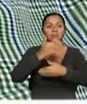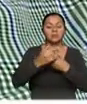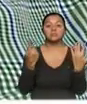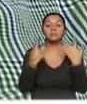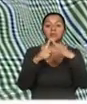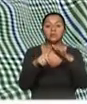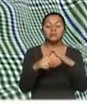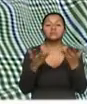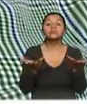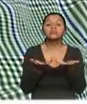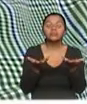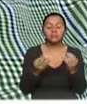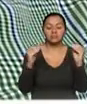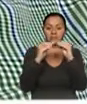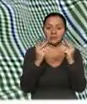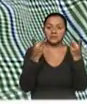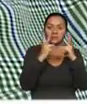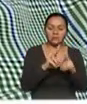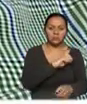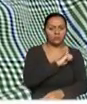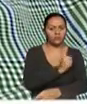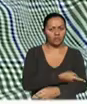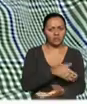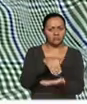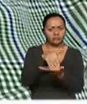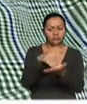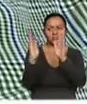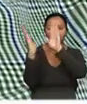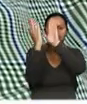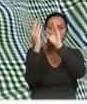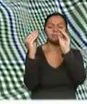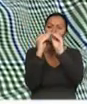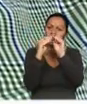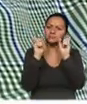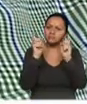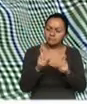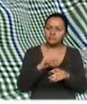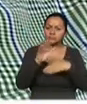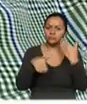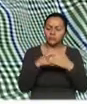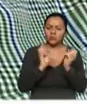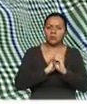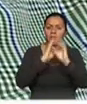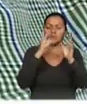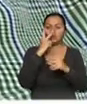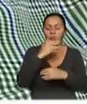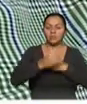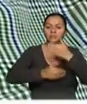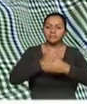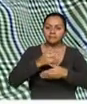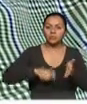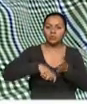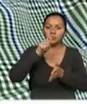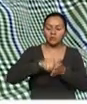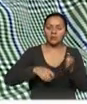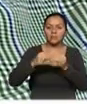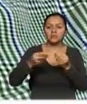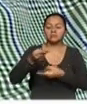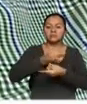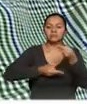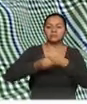inclusivo, un gobierno valiente, se ha atrevido a revisar contratos y a